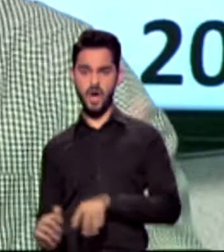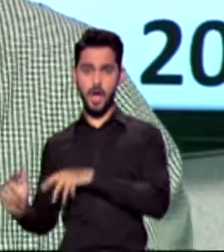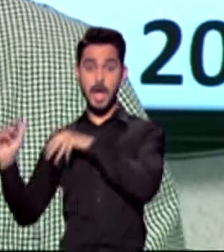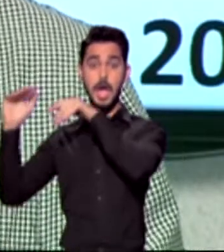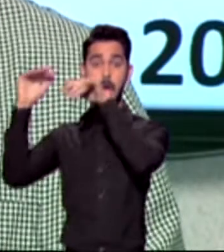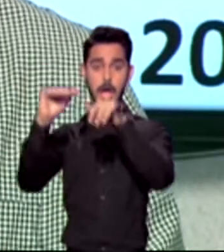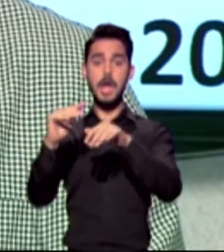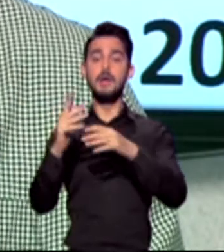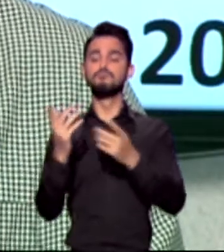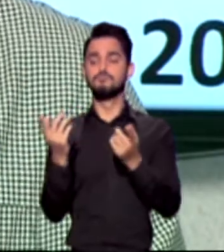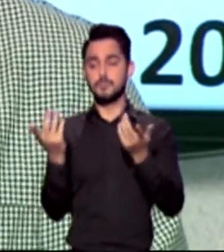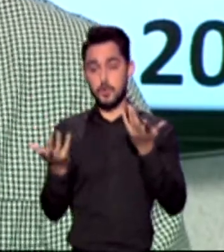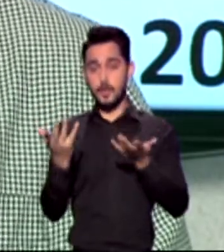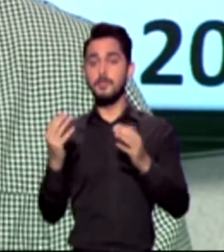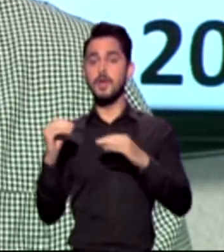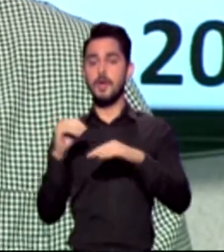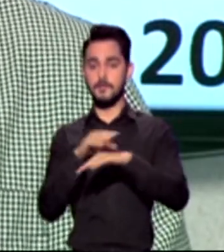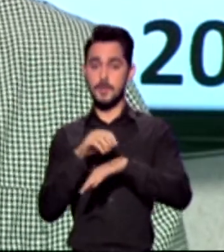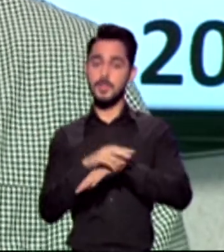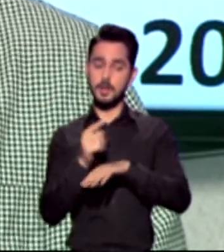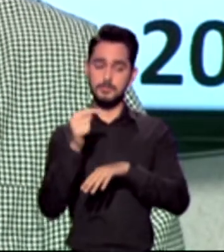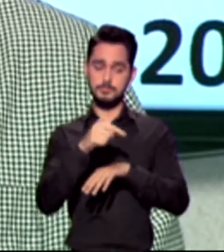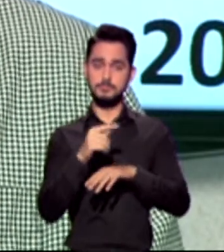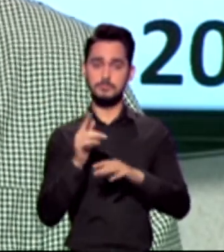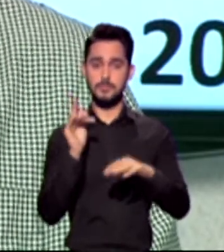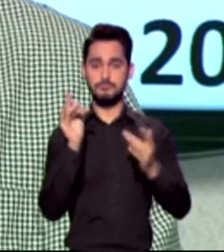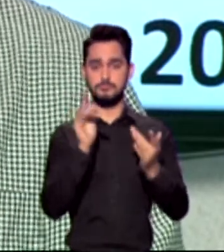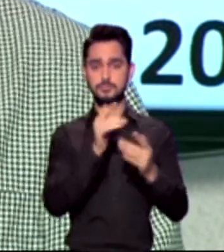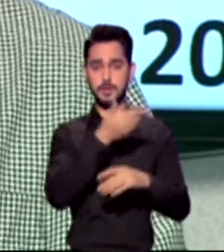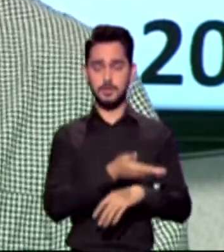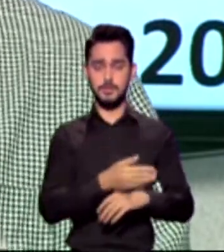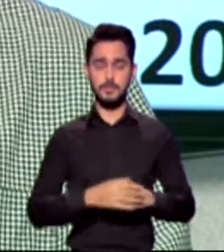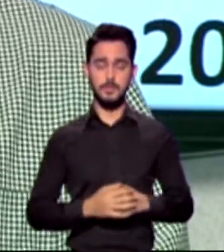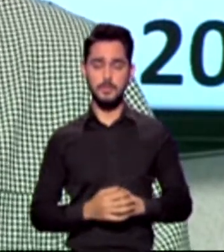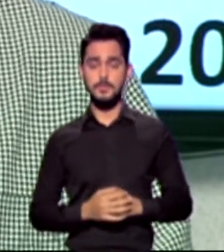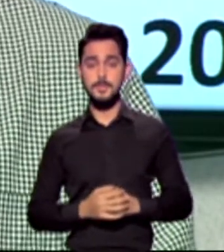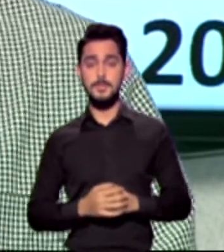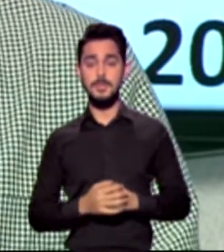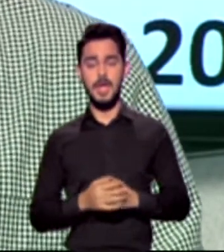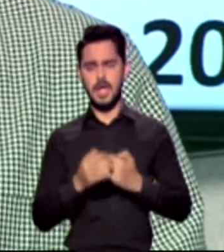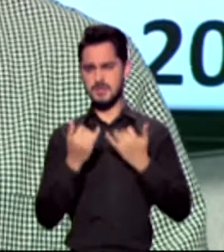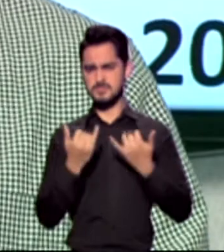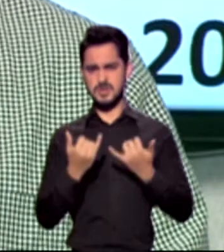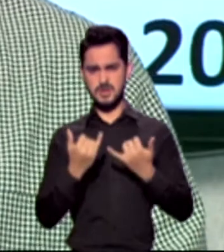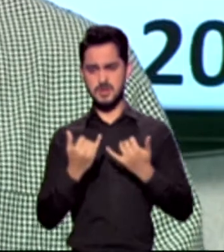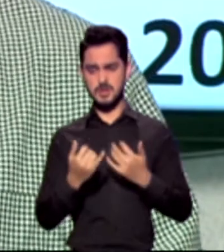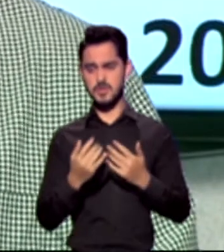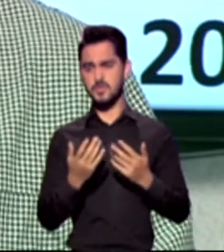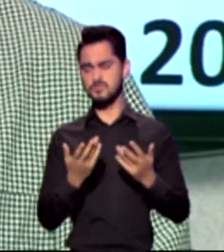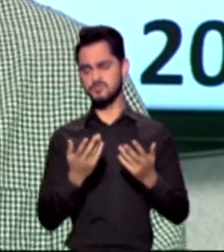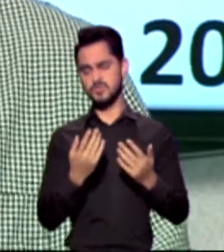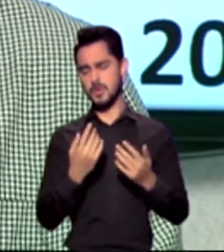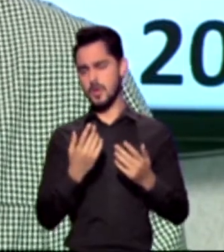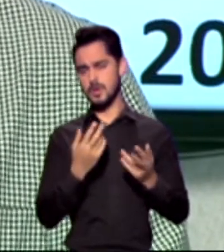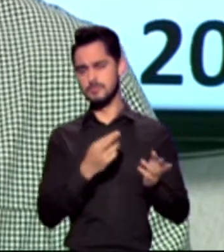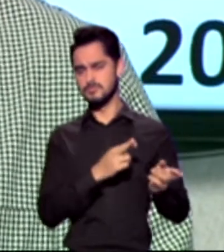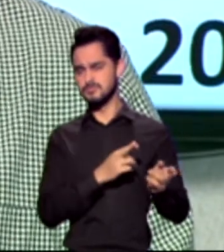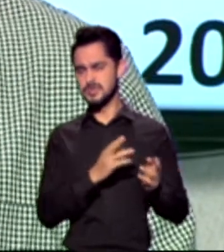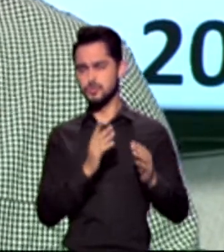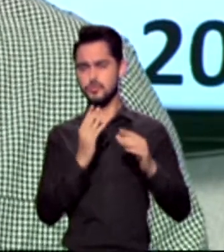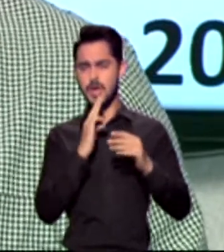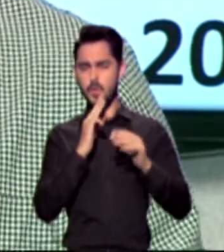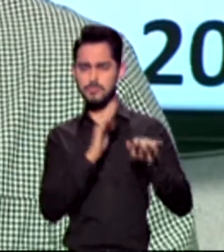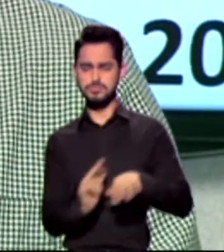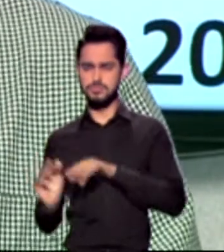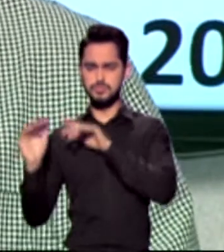tsunami puede entrar por el río. Exacto. Entonces, esos municipios en este momento no son un tsunami ready, pero lo van a hacer pronto. Ellos